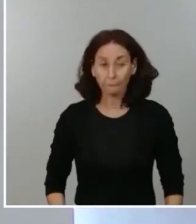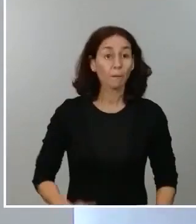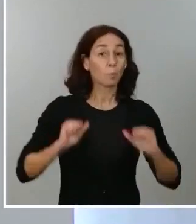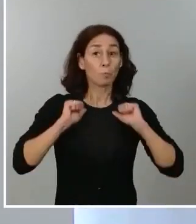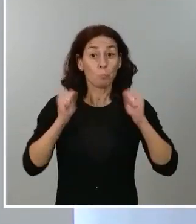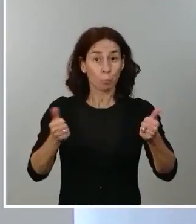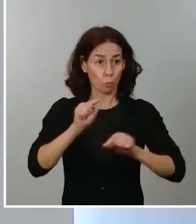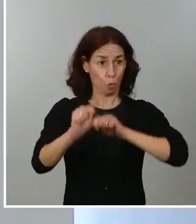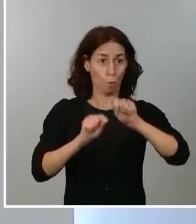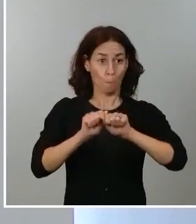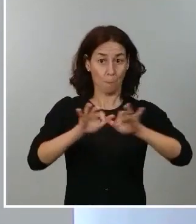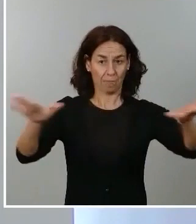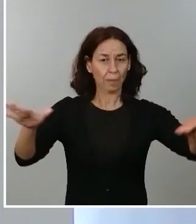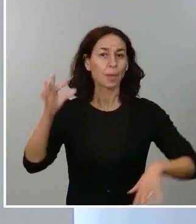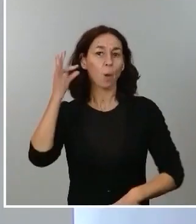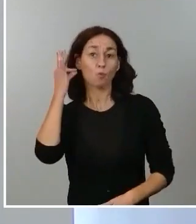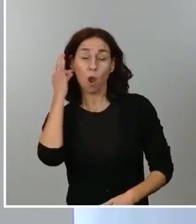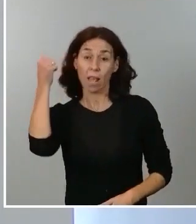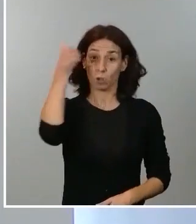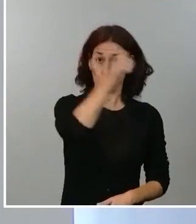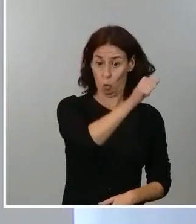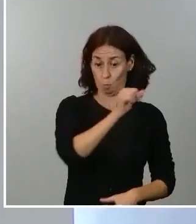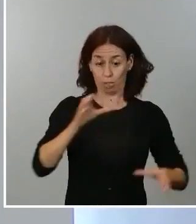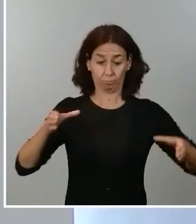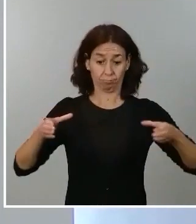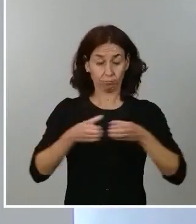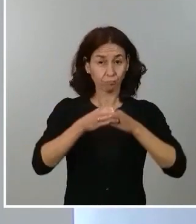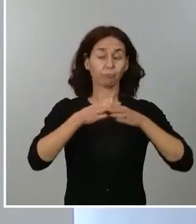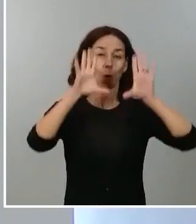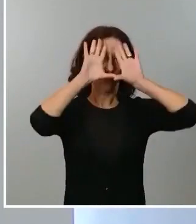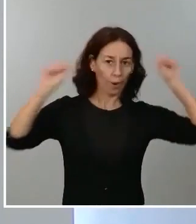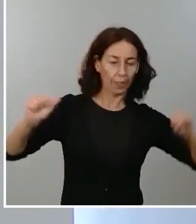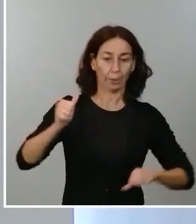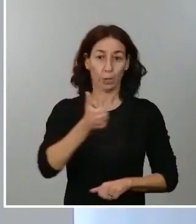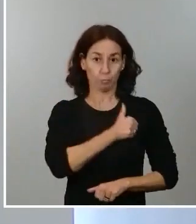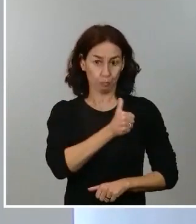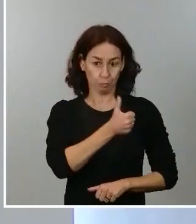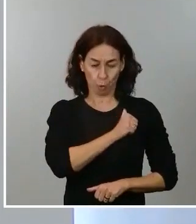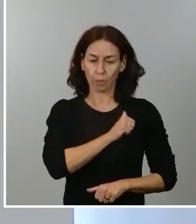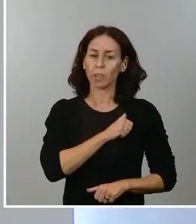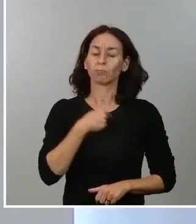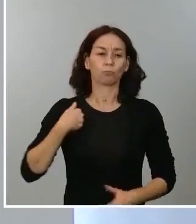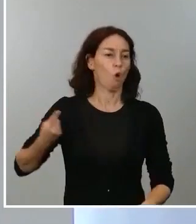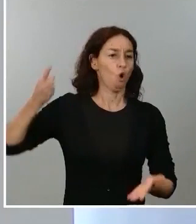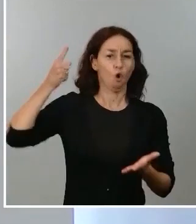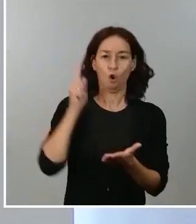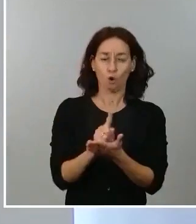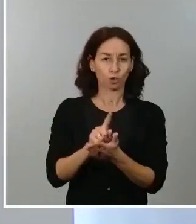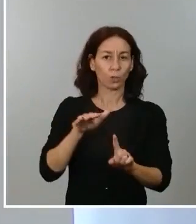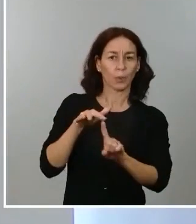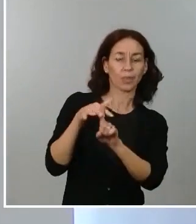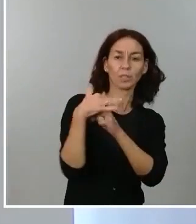as mozas e os homens da Policia Nacional e da Guardia Civil se han volto a ganar, como hemos podido observar, o